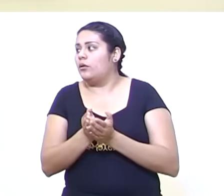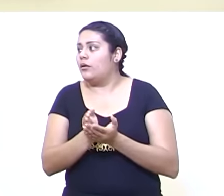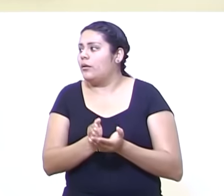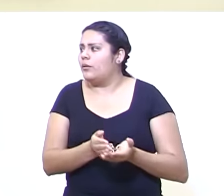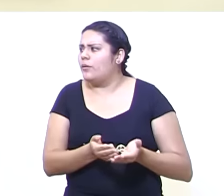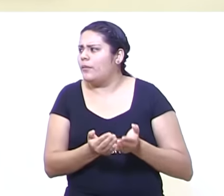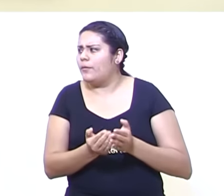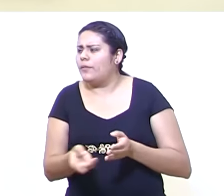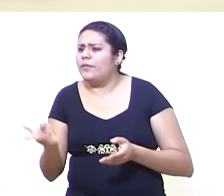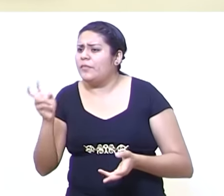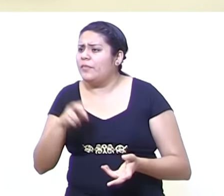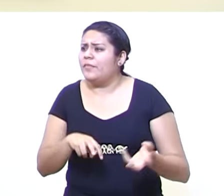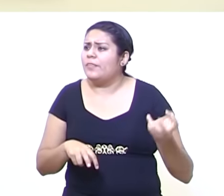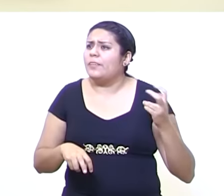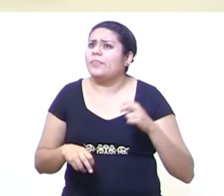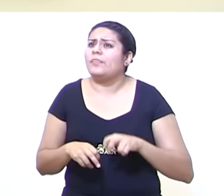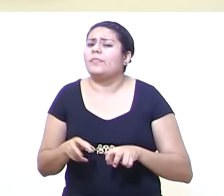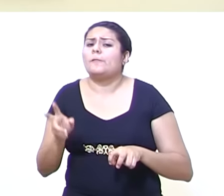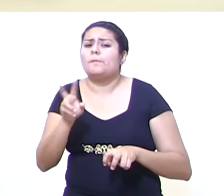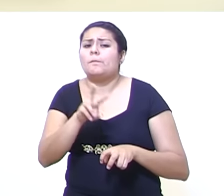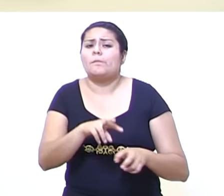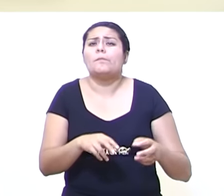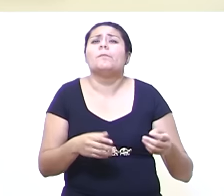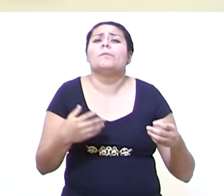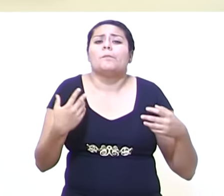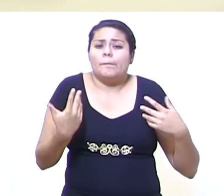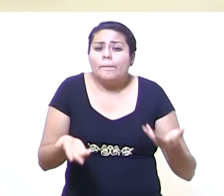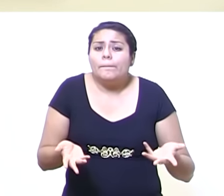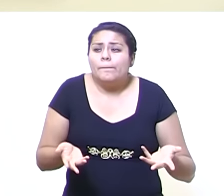¿Un navío cargado de